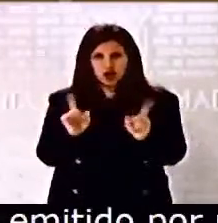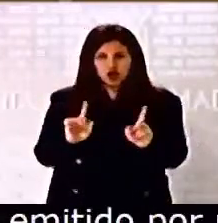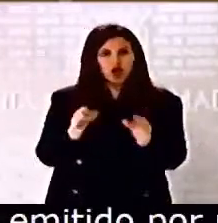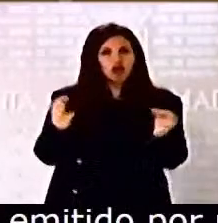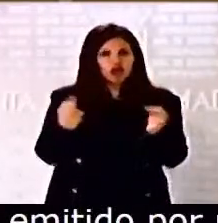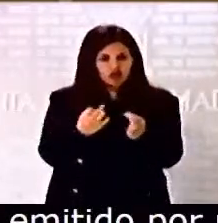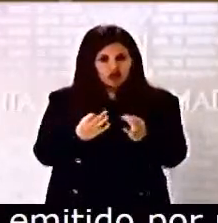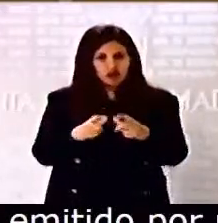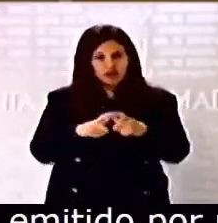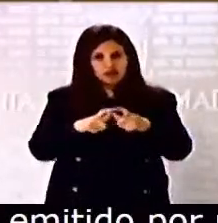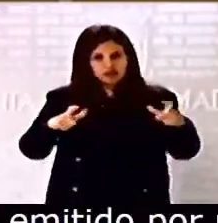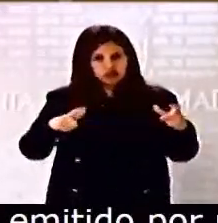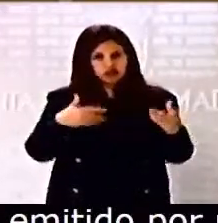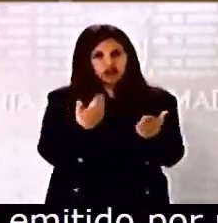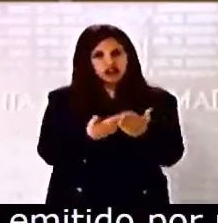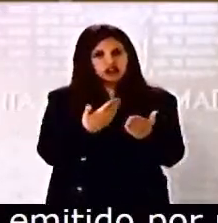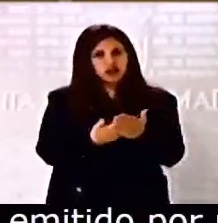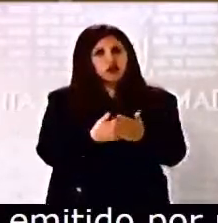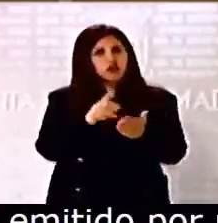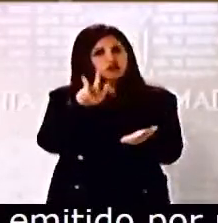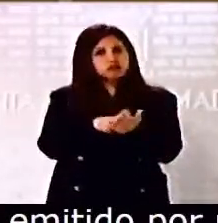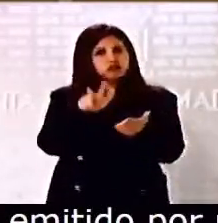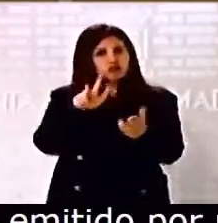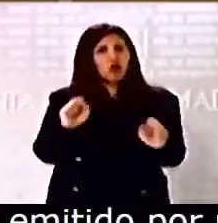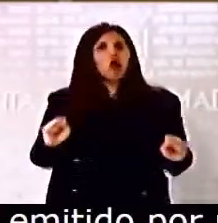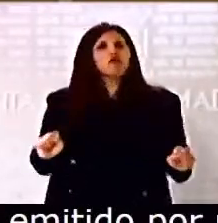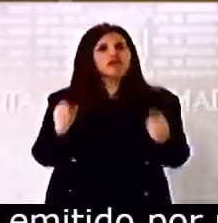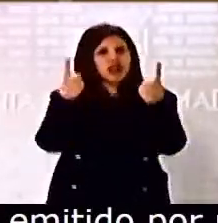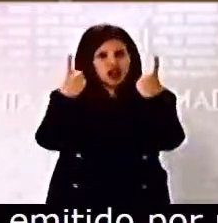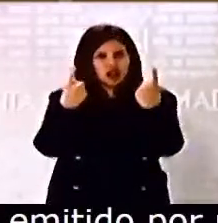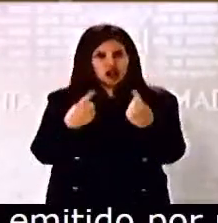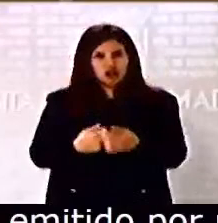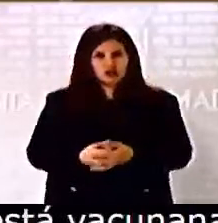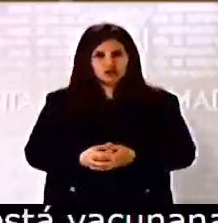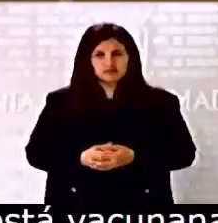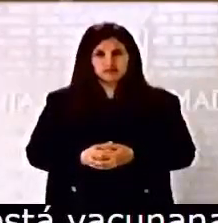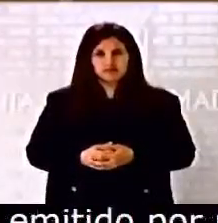no está vacunada la persona. Certificados de vacunación